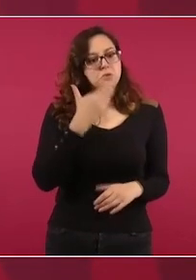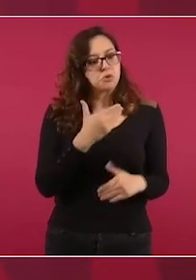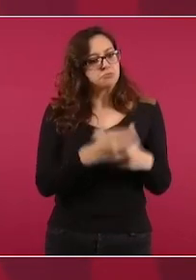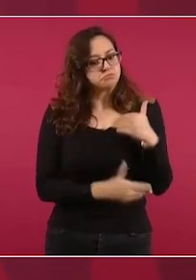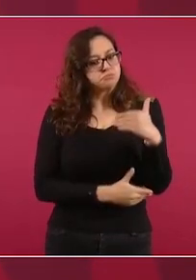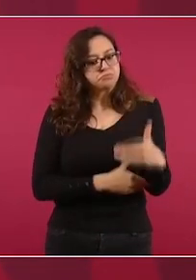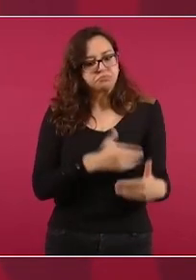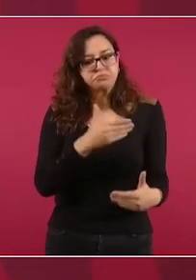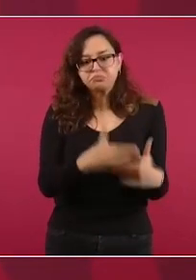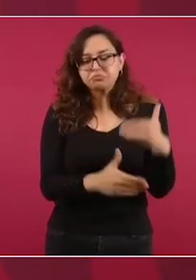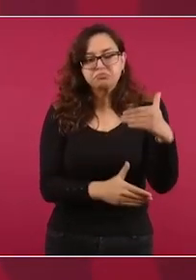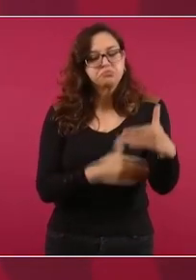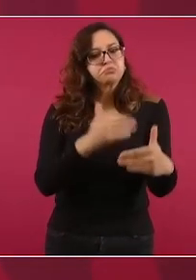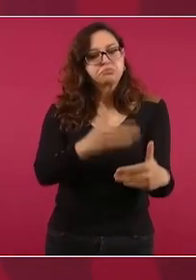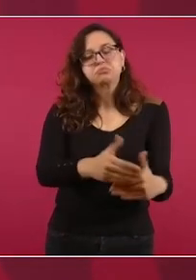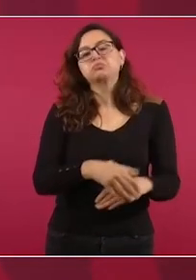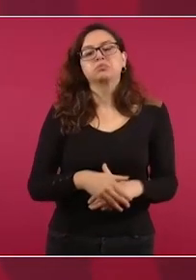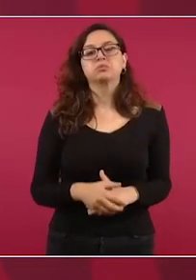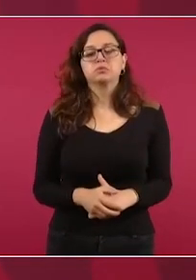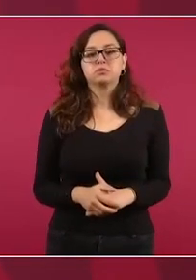porque